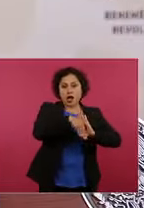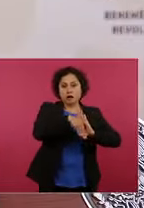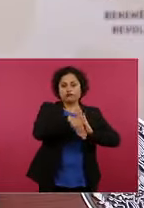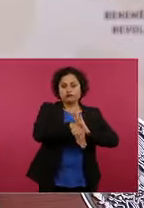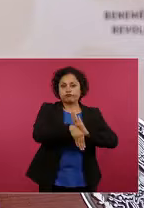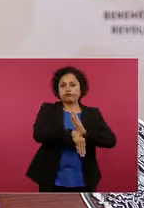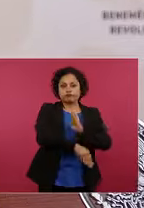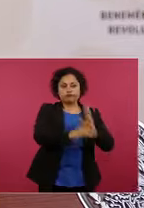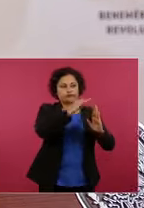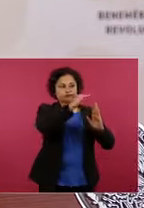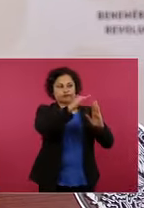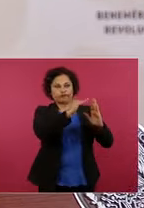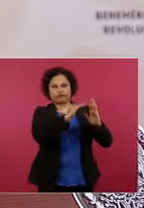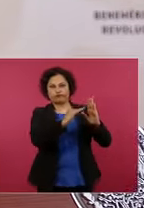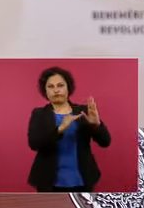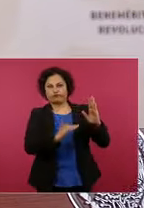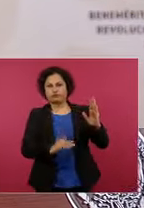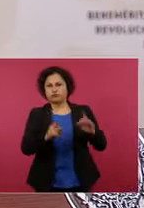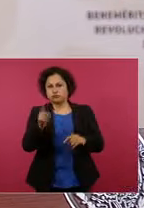Eso lo pueden ver.